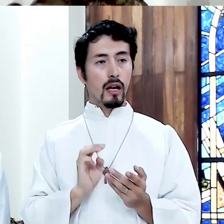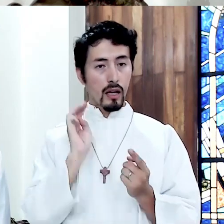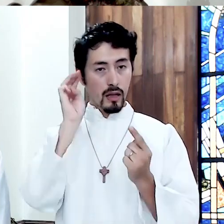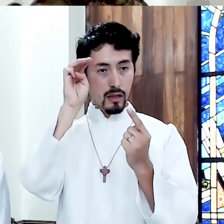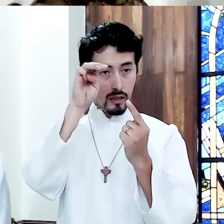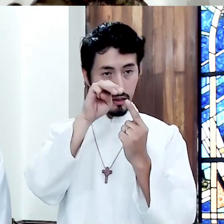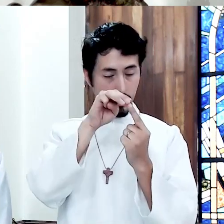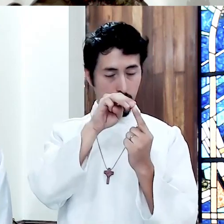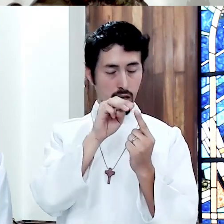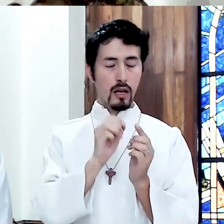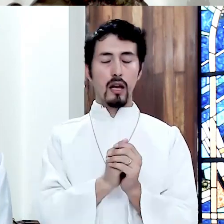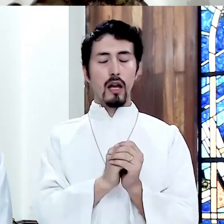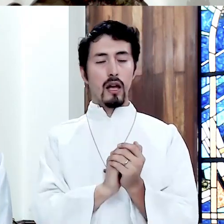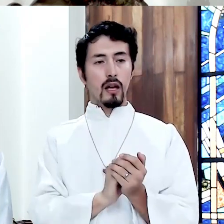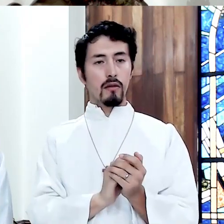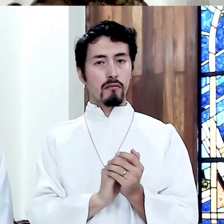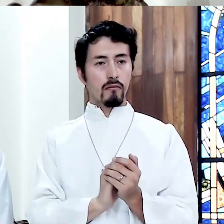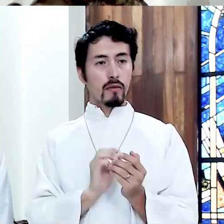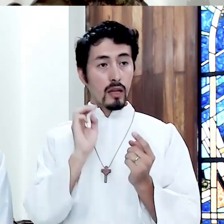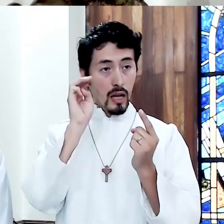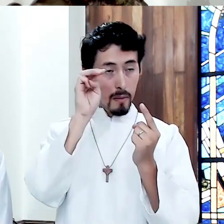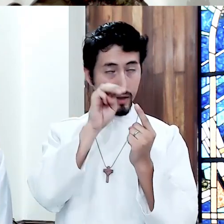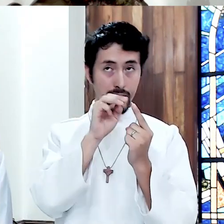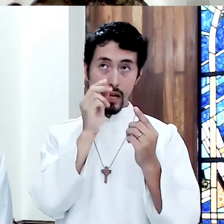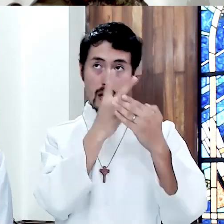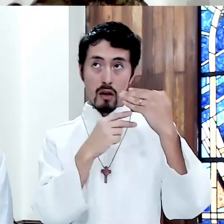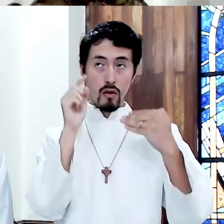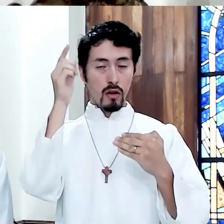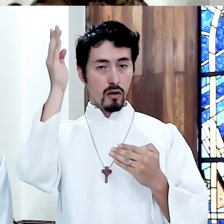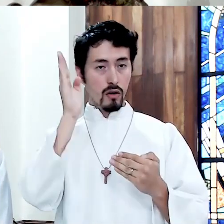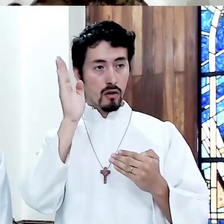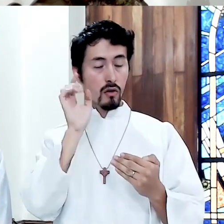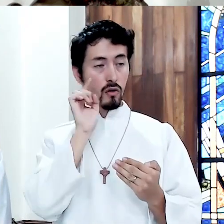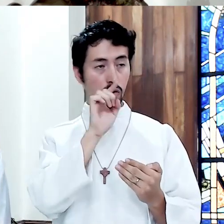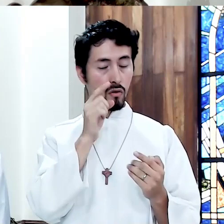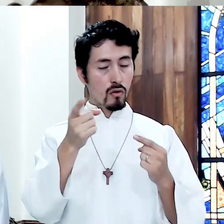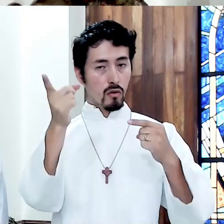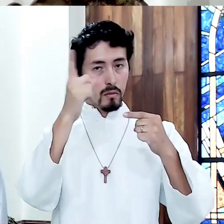Hijo de Dios, el que tenía que venir al mundo.